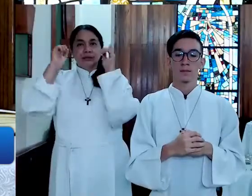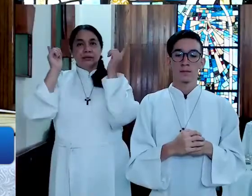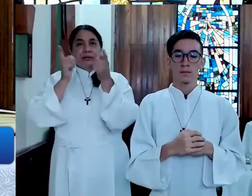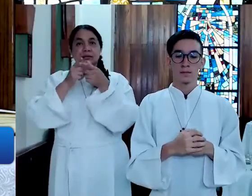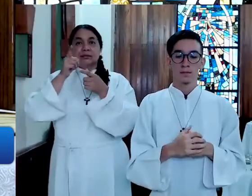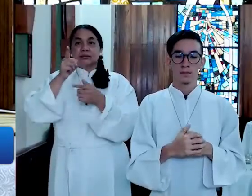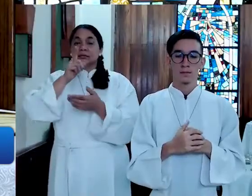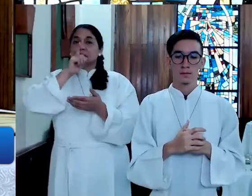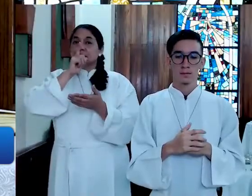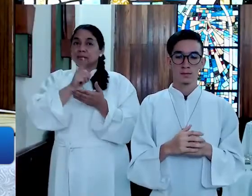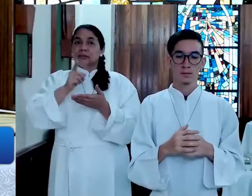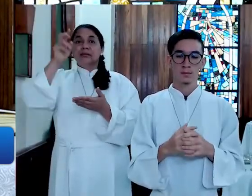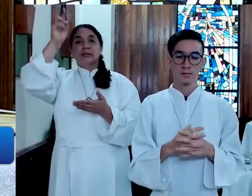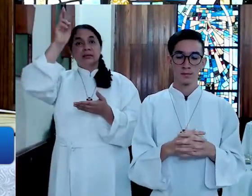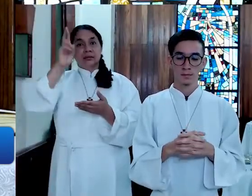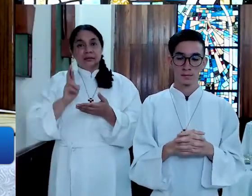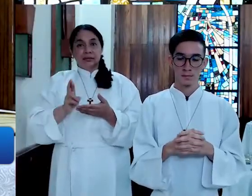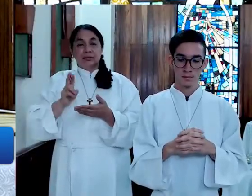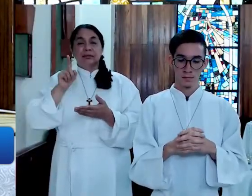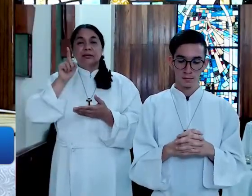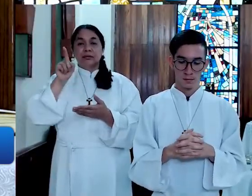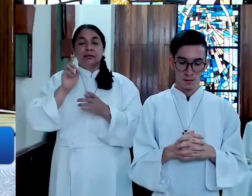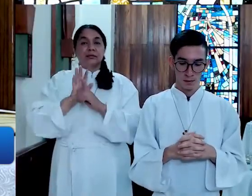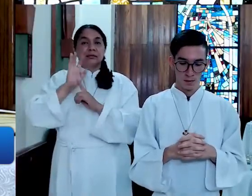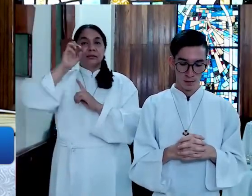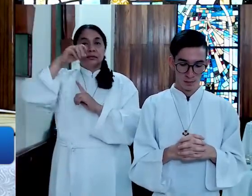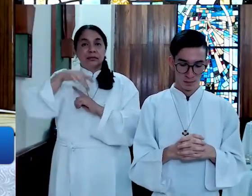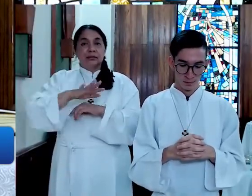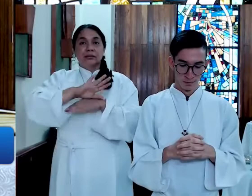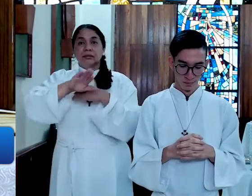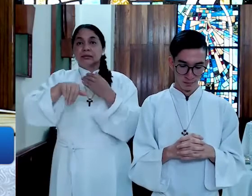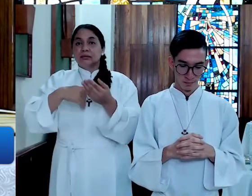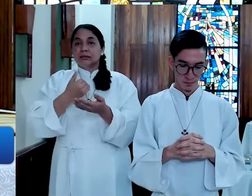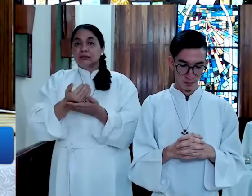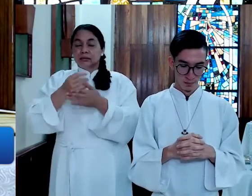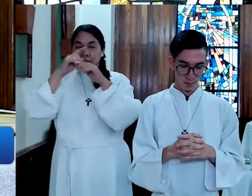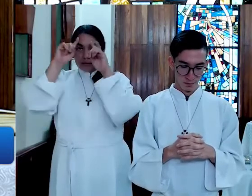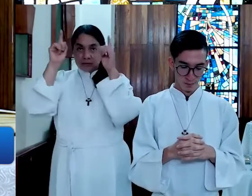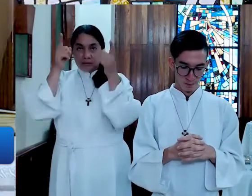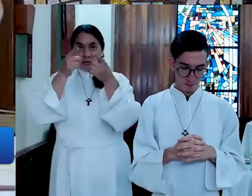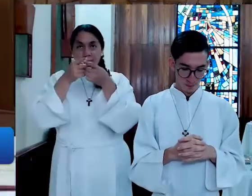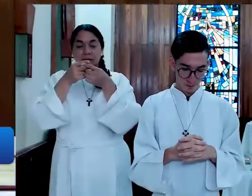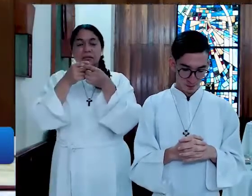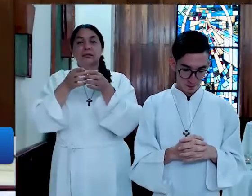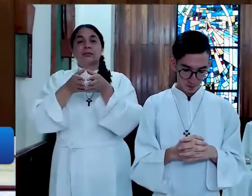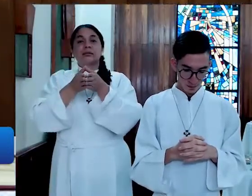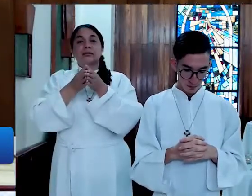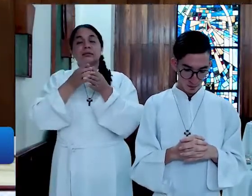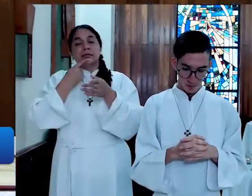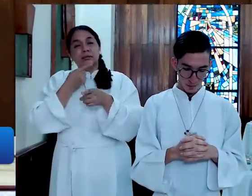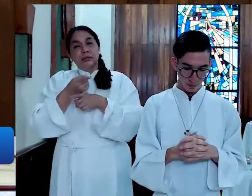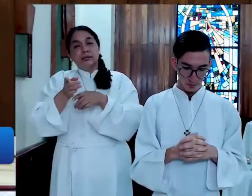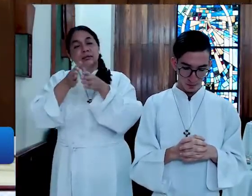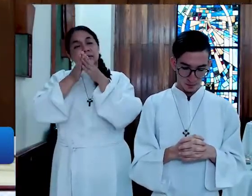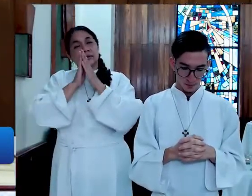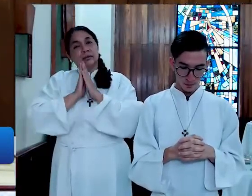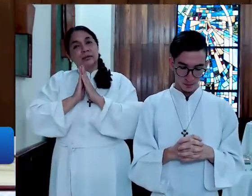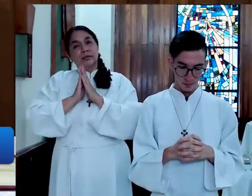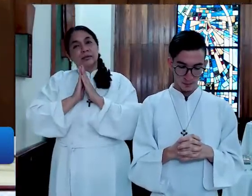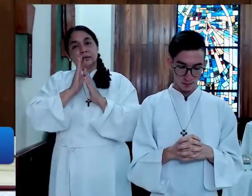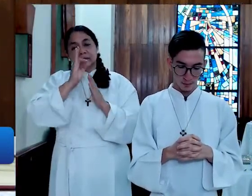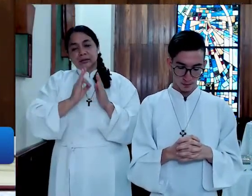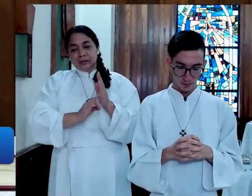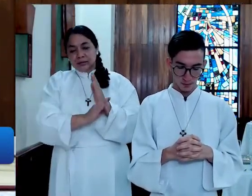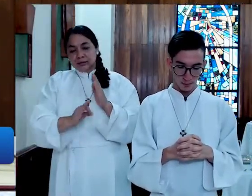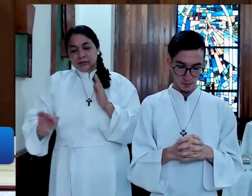Santo eres en verdad, Señor, fuente de toda santidad. Por eso te pedimos que santifiques